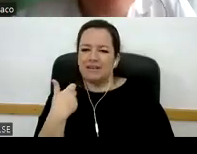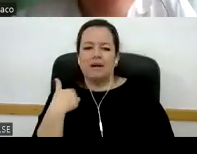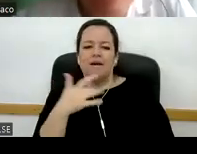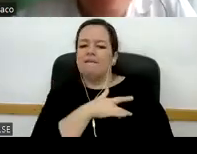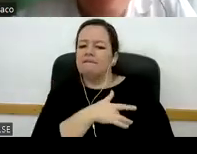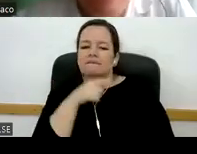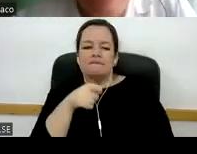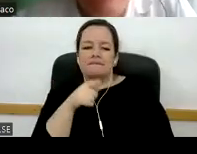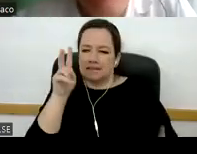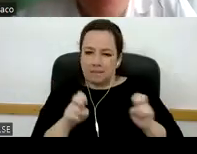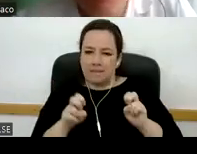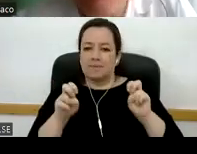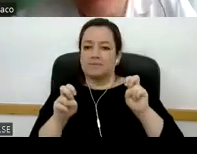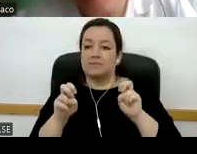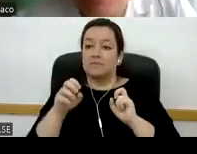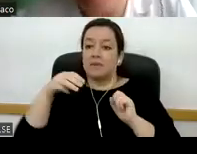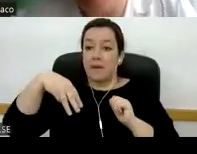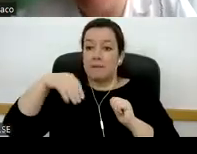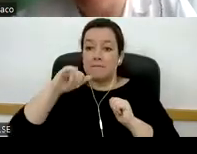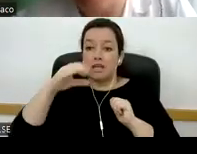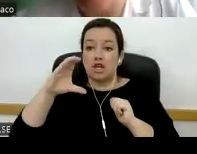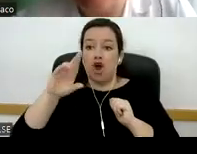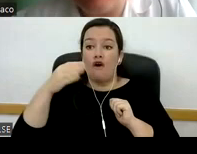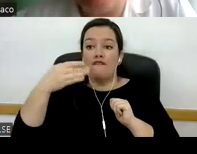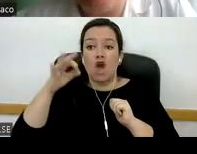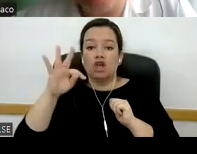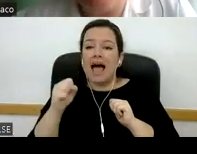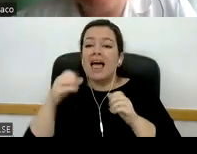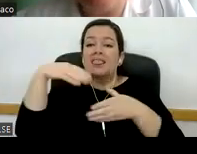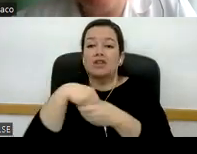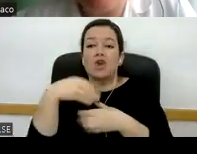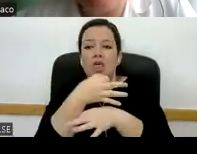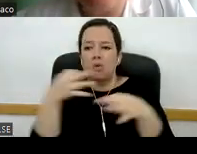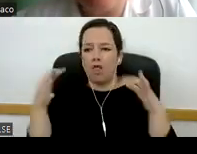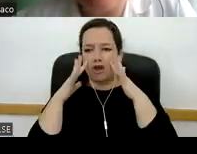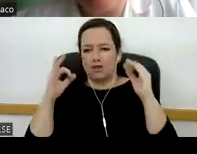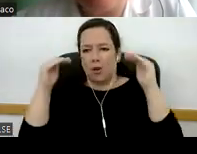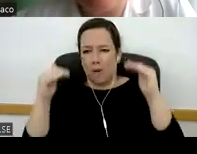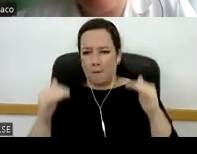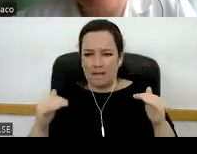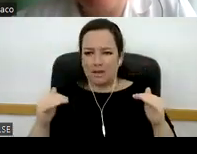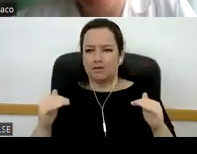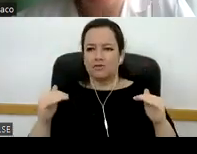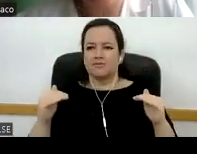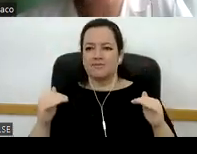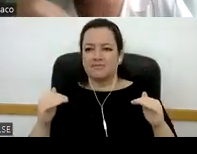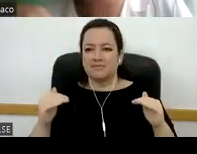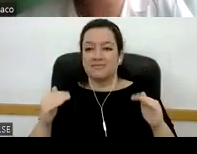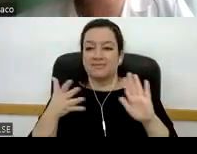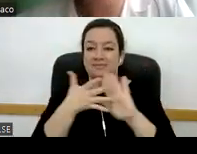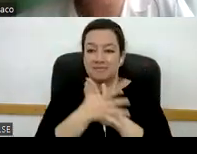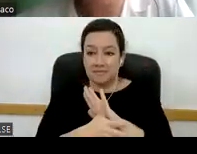microbiota. Una microbiota adecuada también disminuye el riesgo cardiovascular. Hemos de pensar también que la